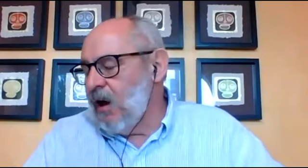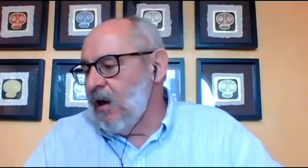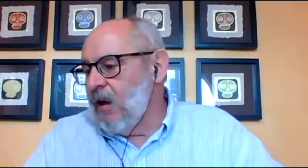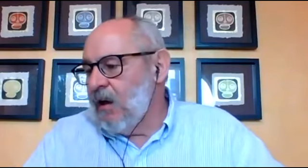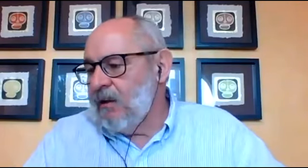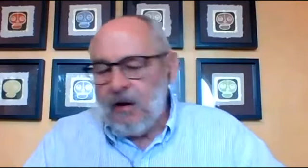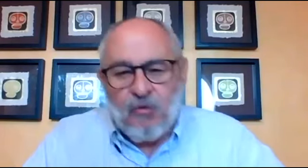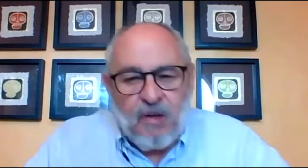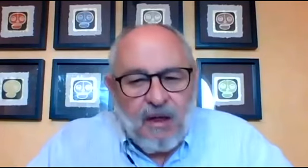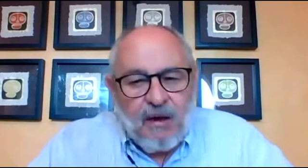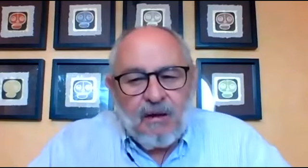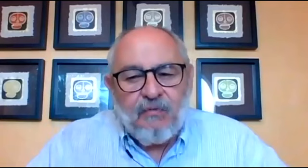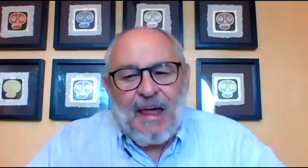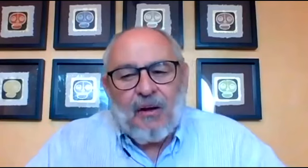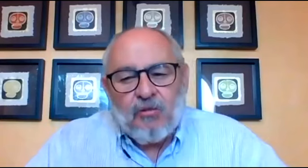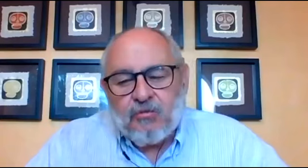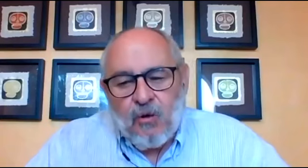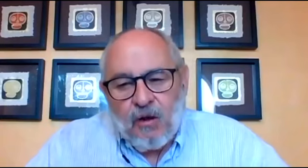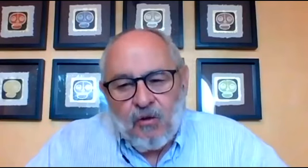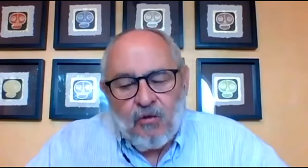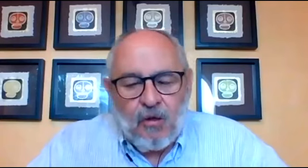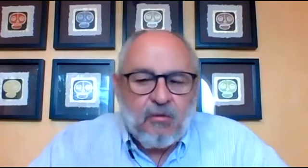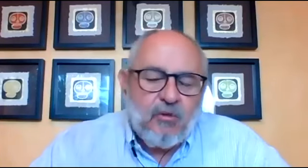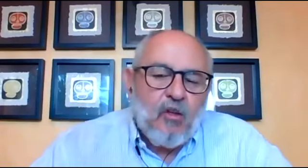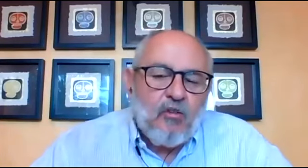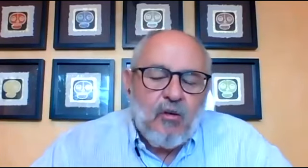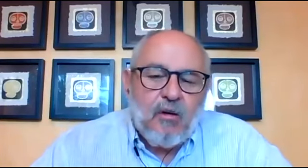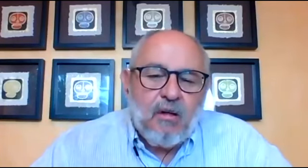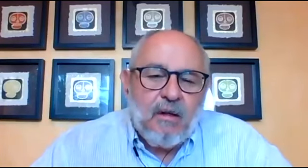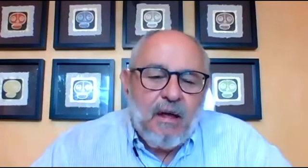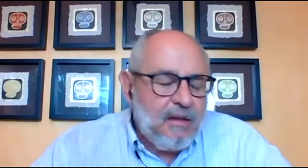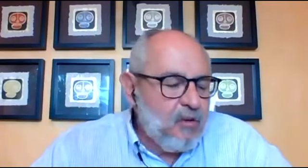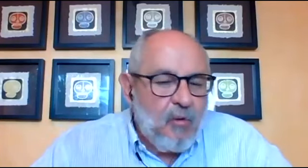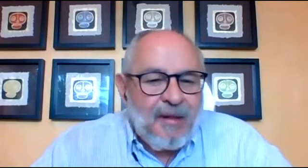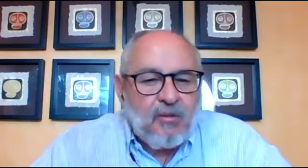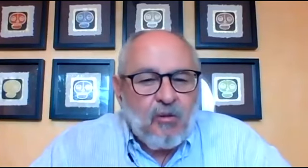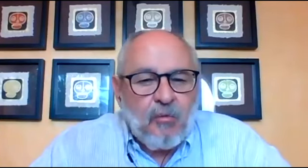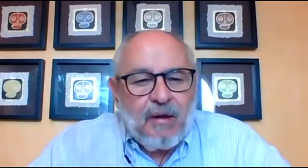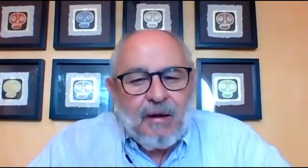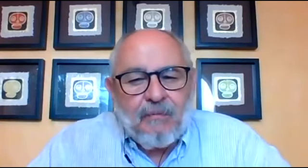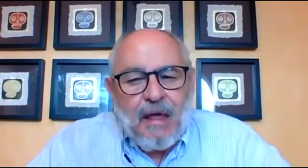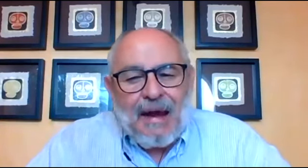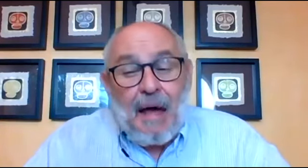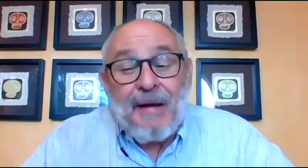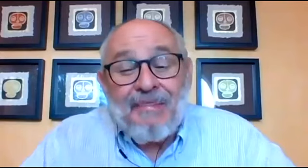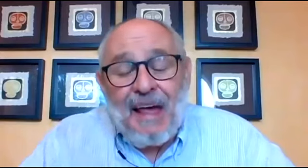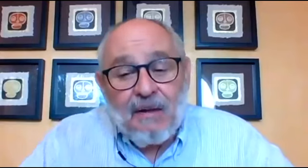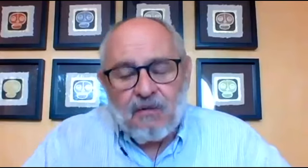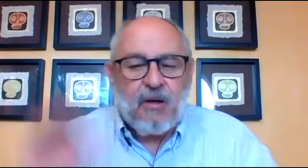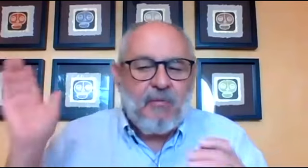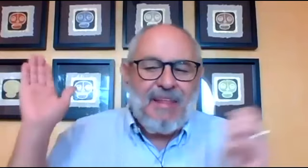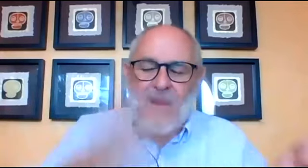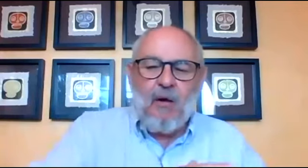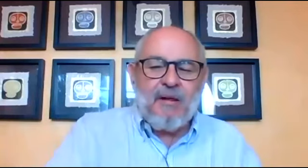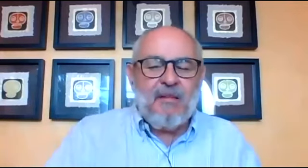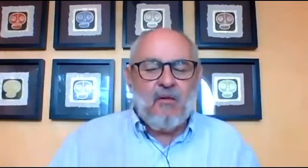Creo que tenemos que deconstruirnos todos en estos momentos, reaprender, o